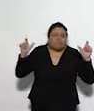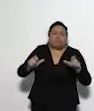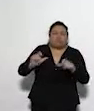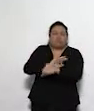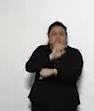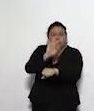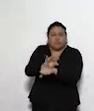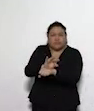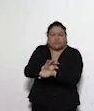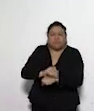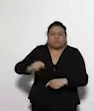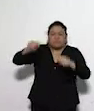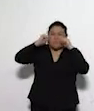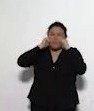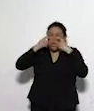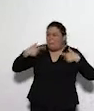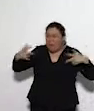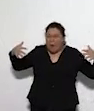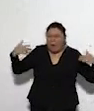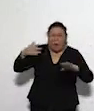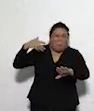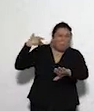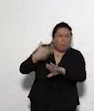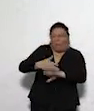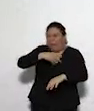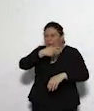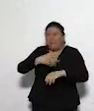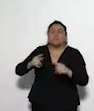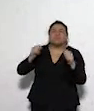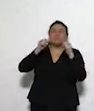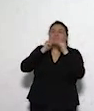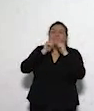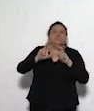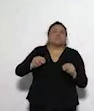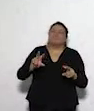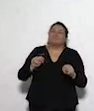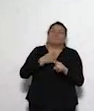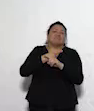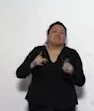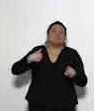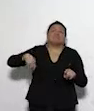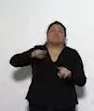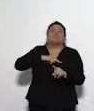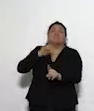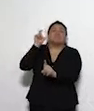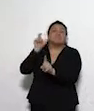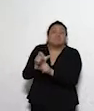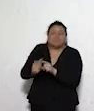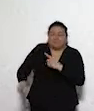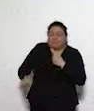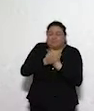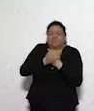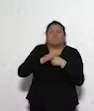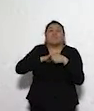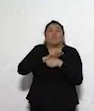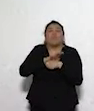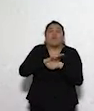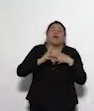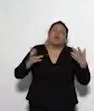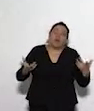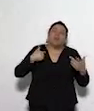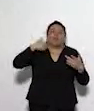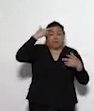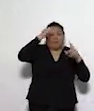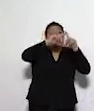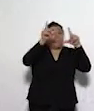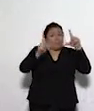a cualquier costo y no por cualquier medio. La seguridad que necesitamos es la que corresponda a un Estado democrático